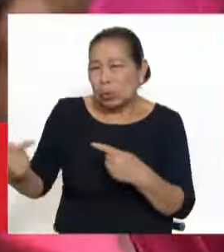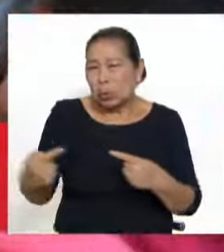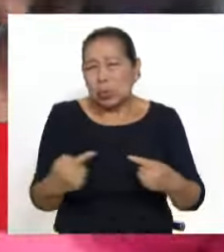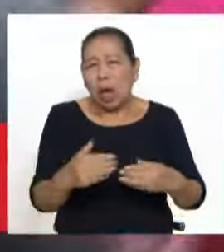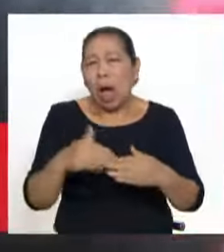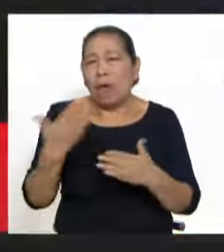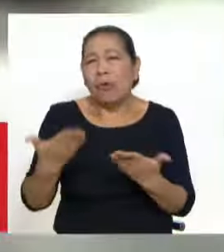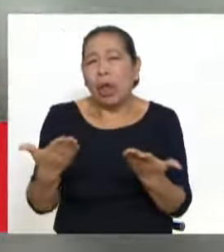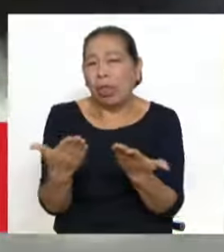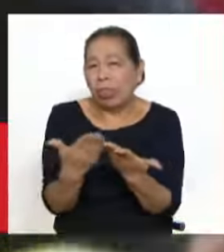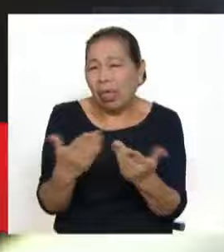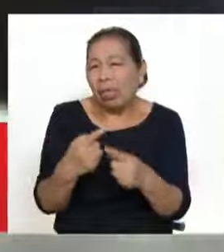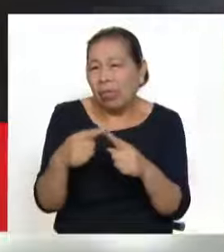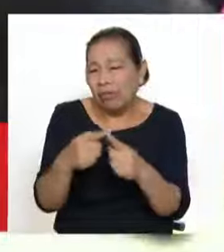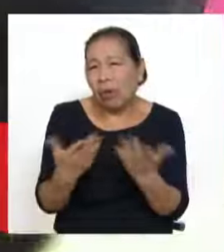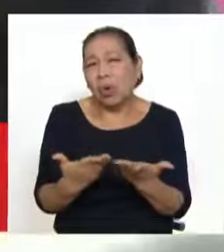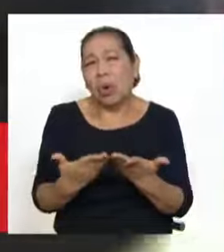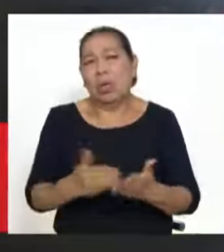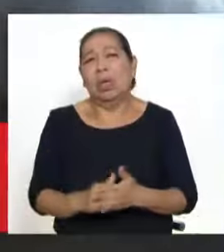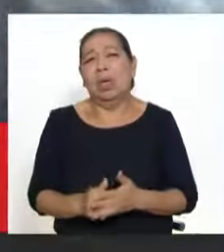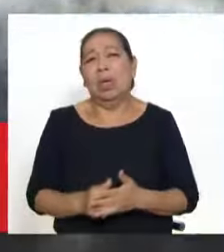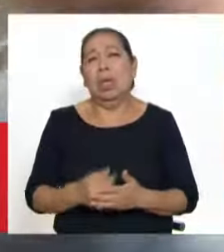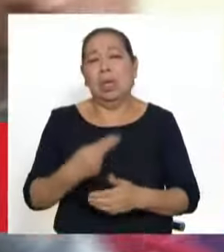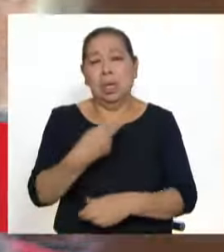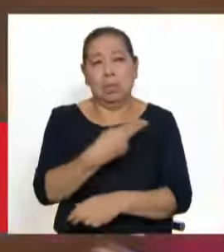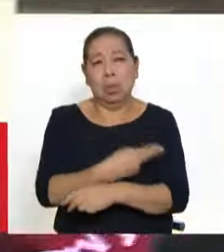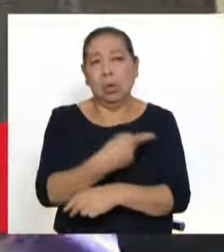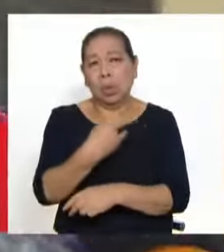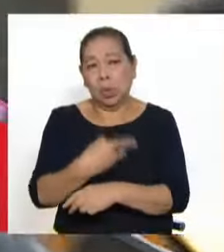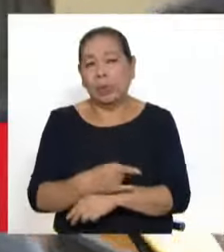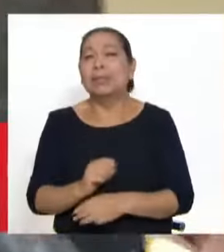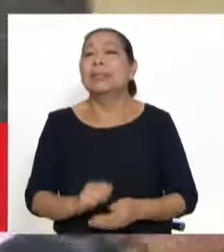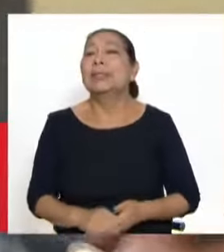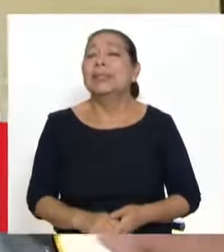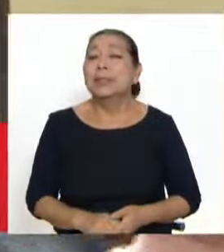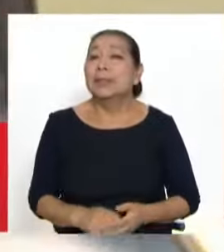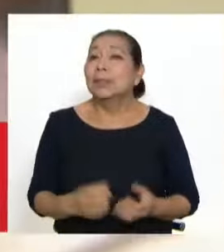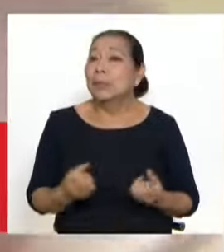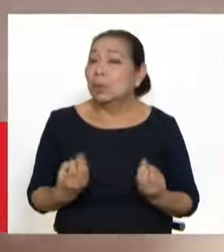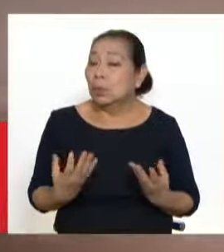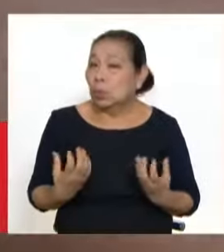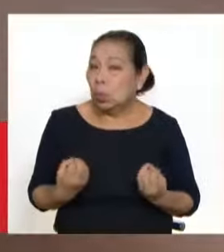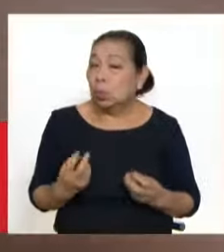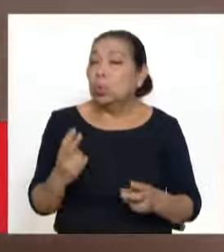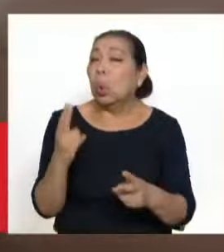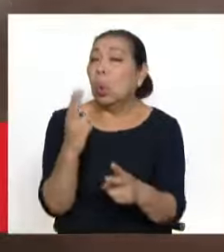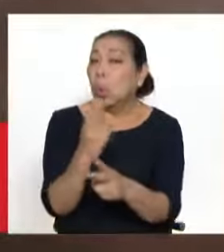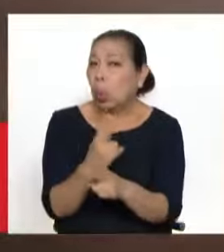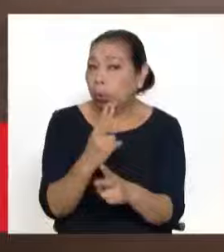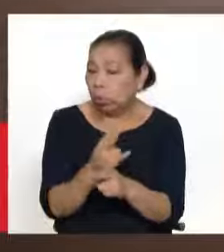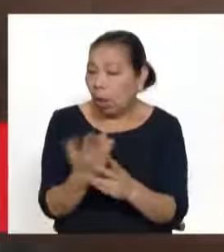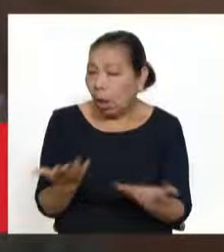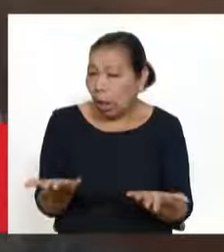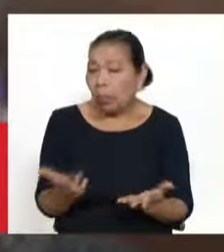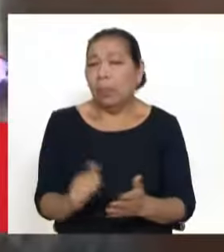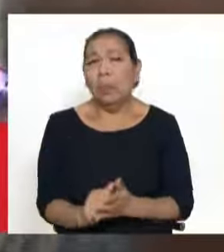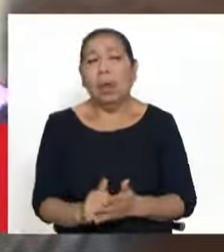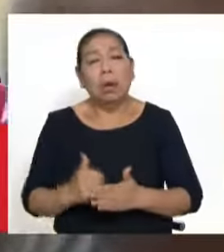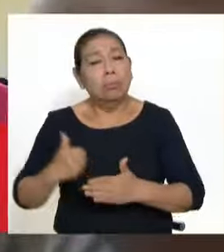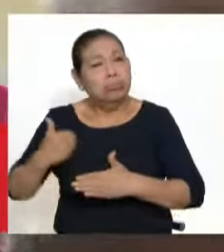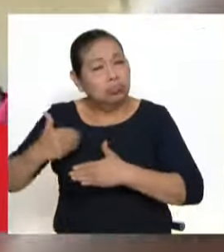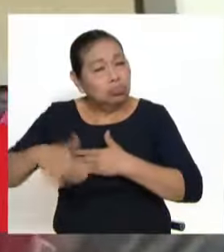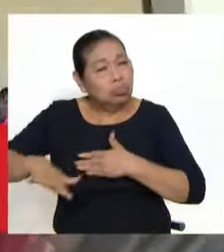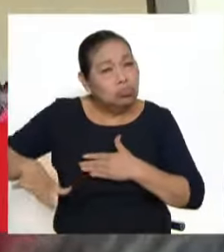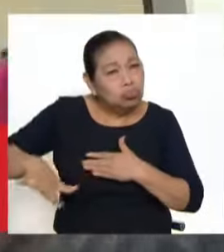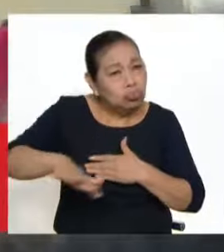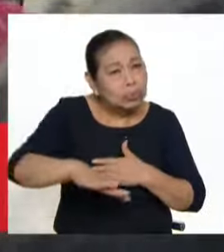los exteriores de colegios como por ejemplo en el Colegio Hipólito Unanue? Sí, hay que tener mucho cuidado con las